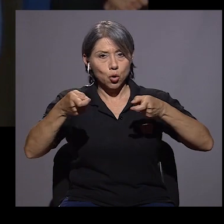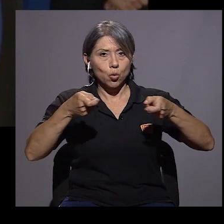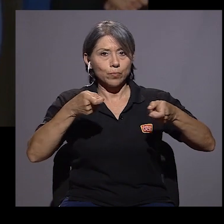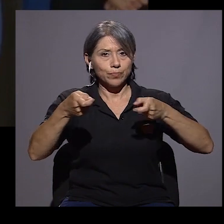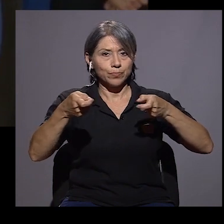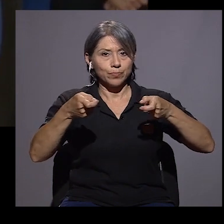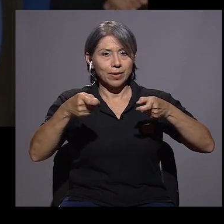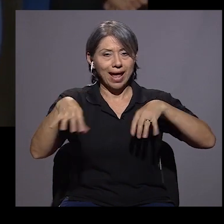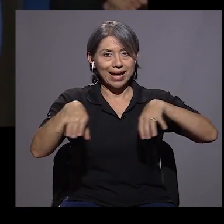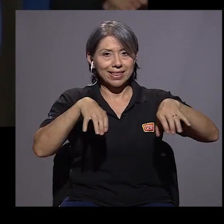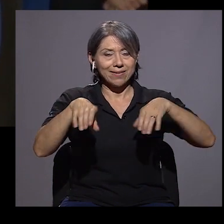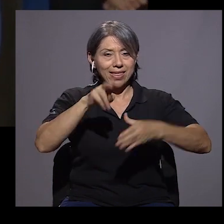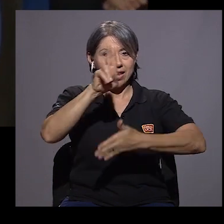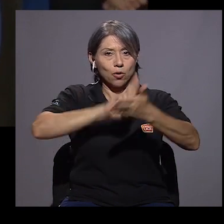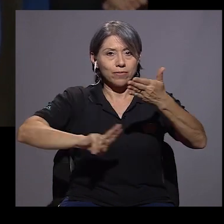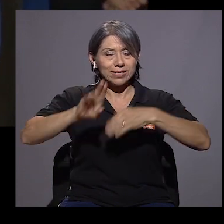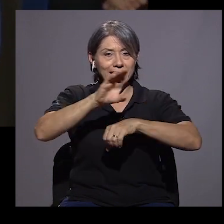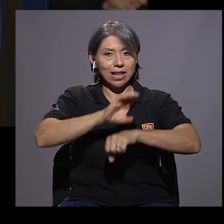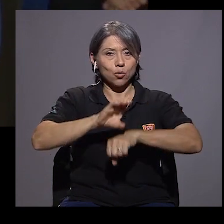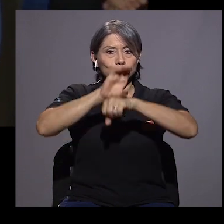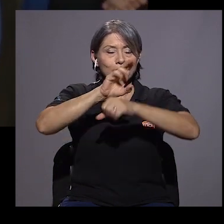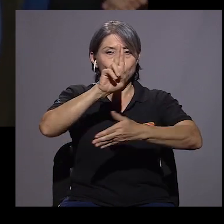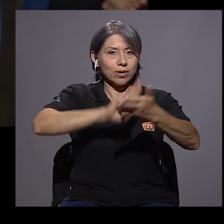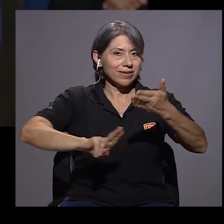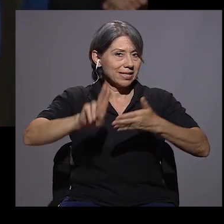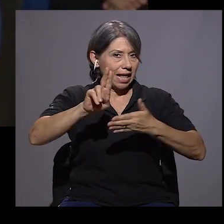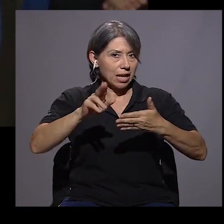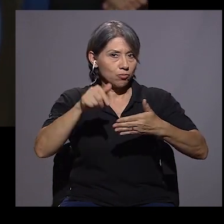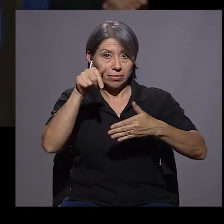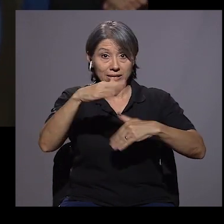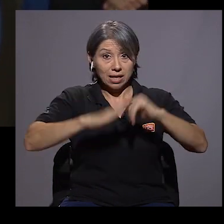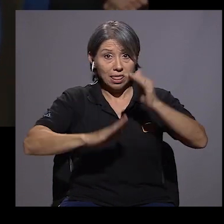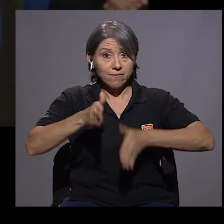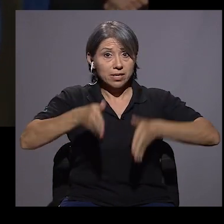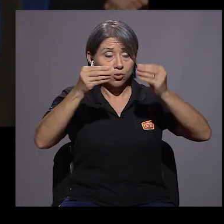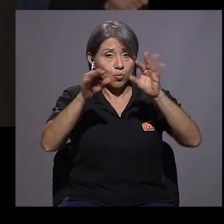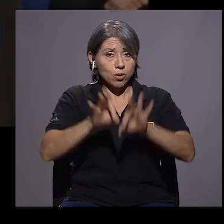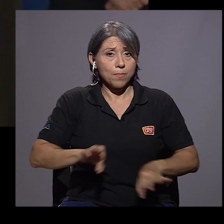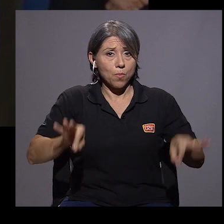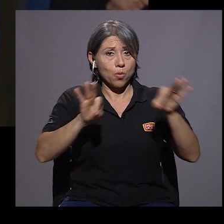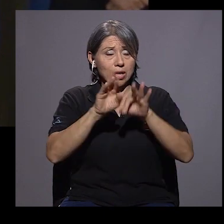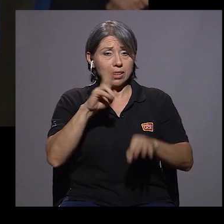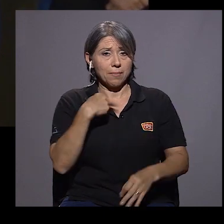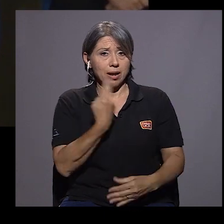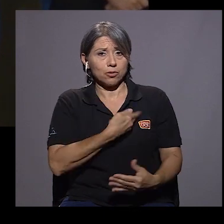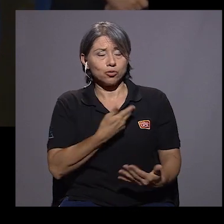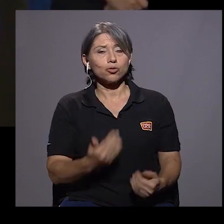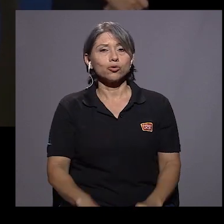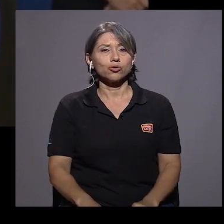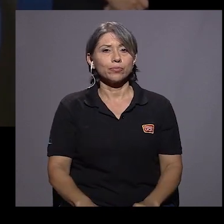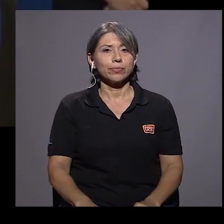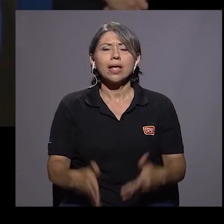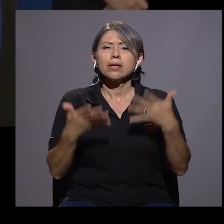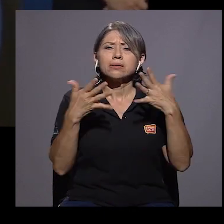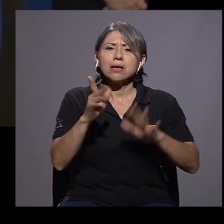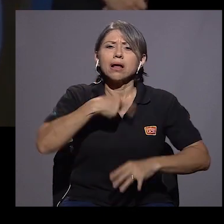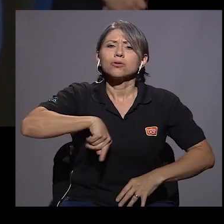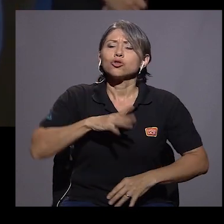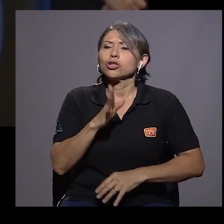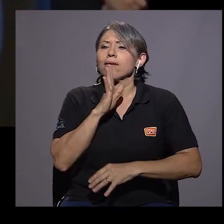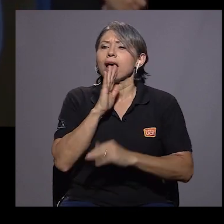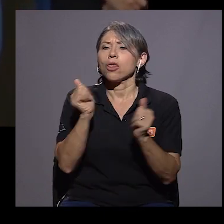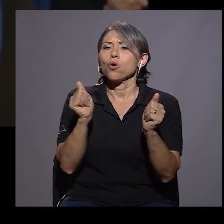de la administración activa de la universidad, el consejo universitario, etcétera, un edificio muy importante para